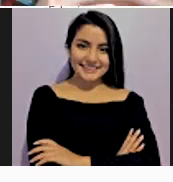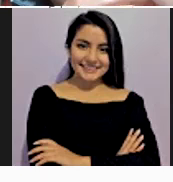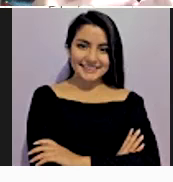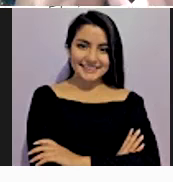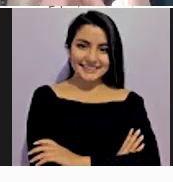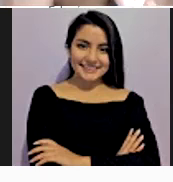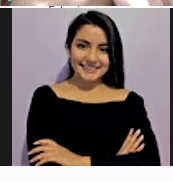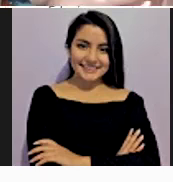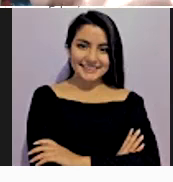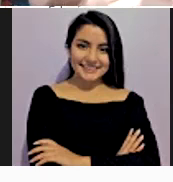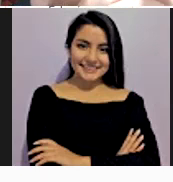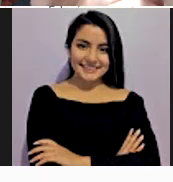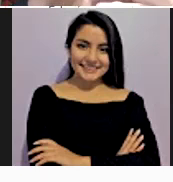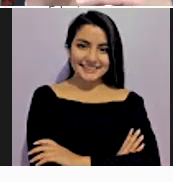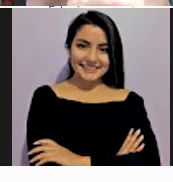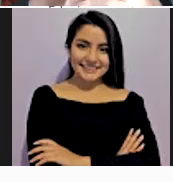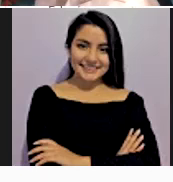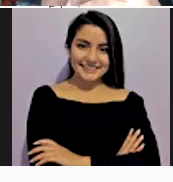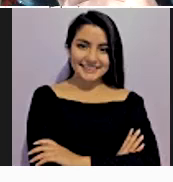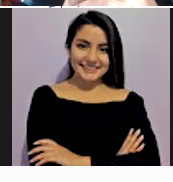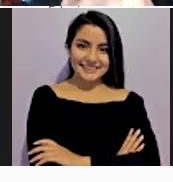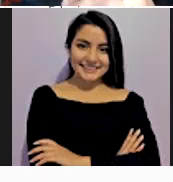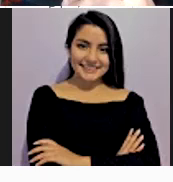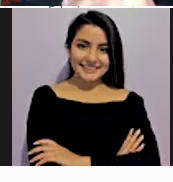tanto. A ver, así más o menos, dígame, esa sería la relación.